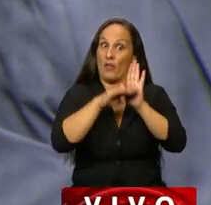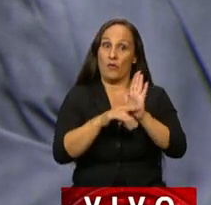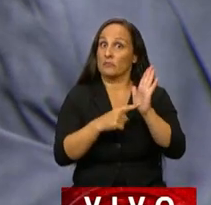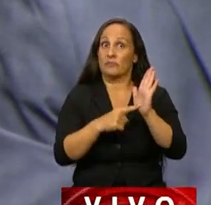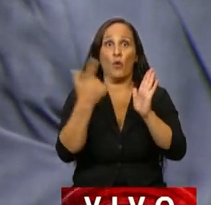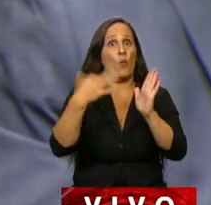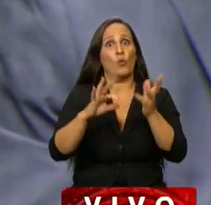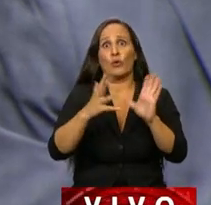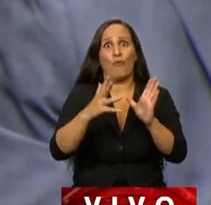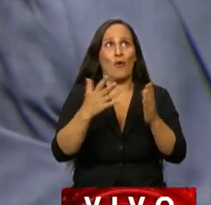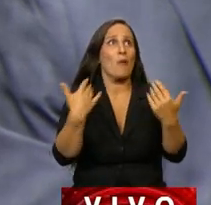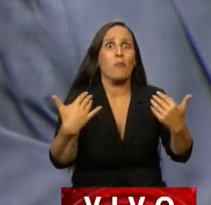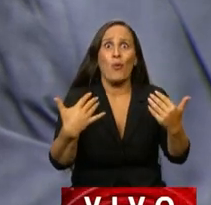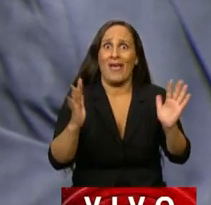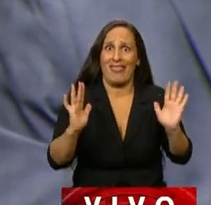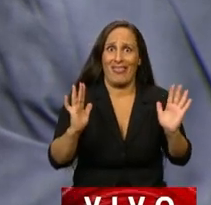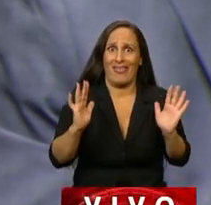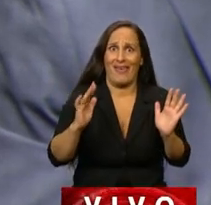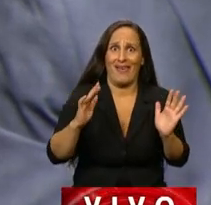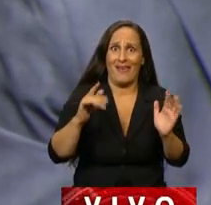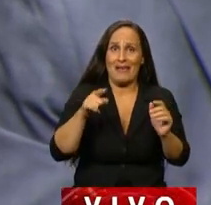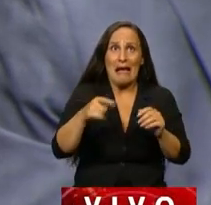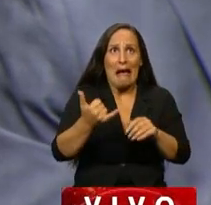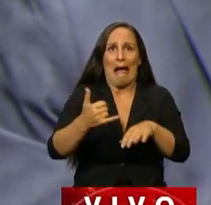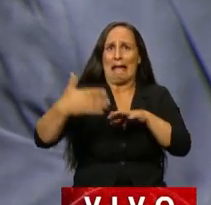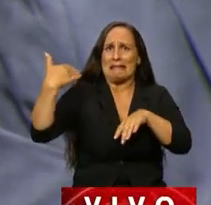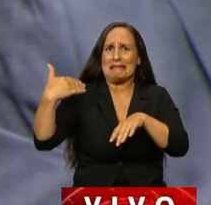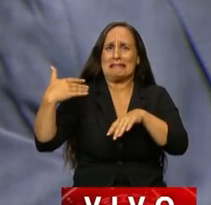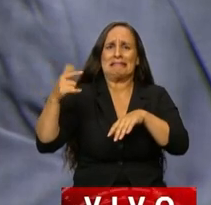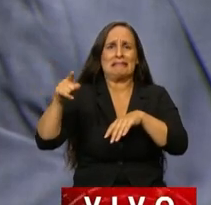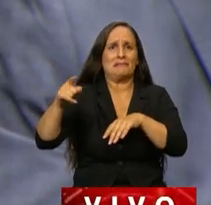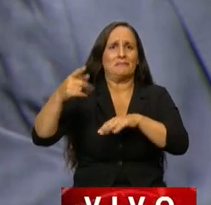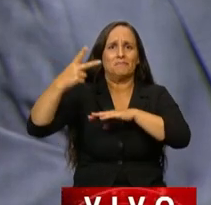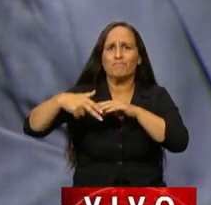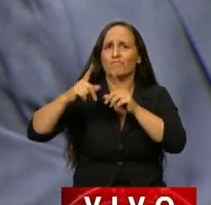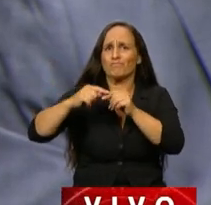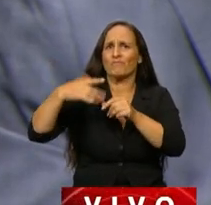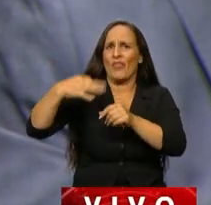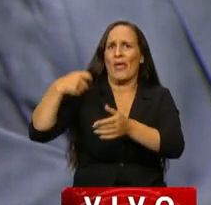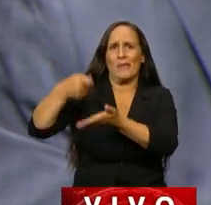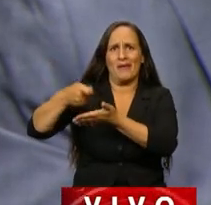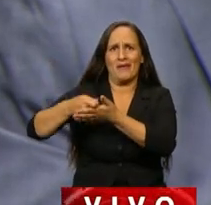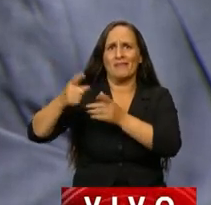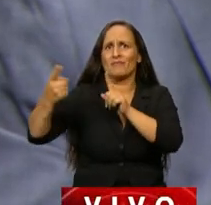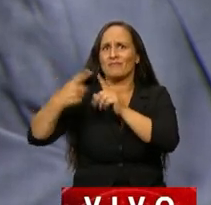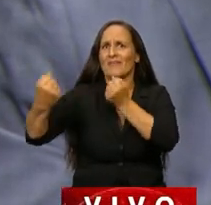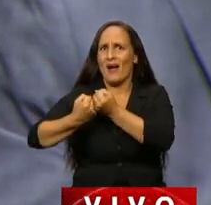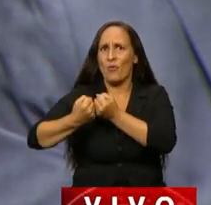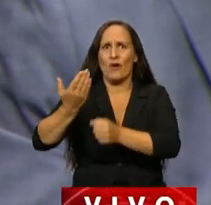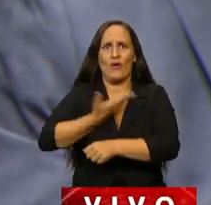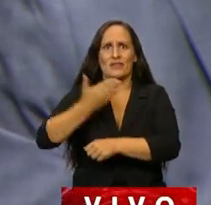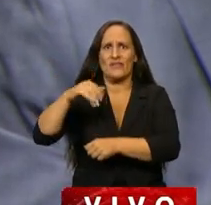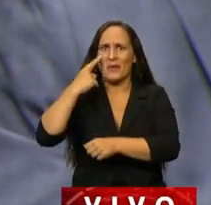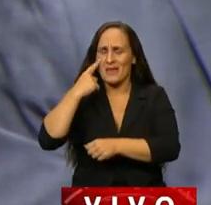país, de hacer frente a los compromisos adquiridos con el Fondo Monetario Internacional sin